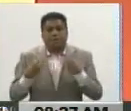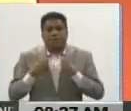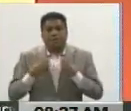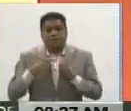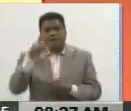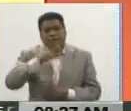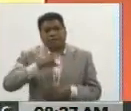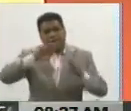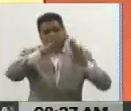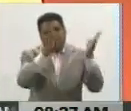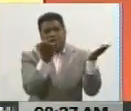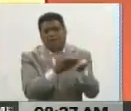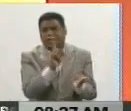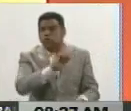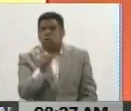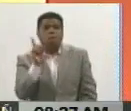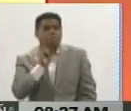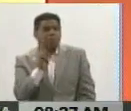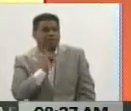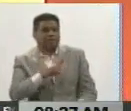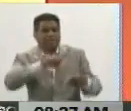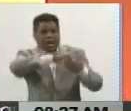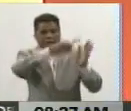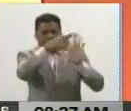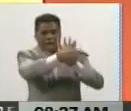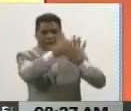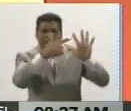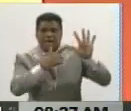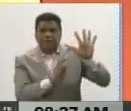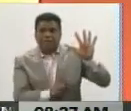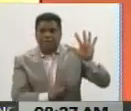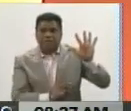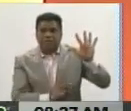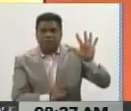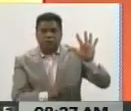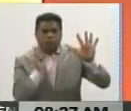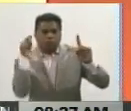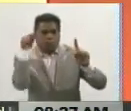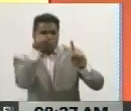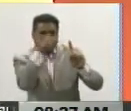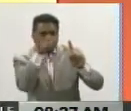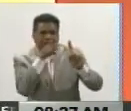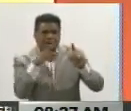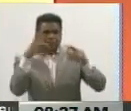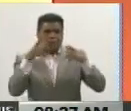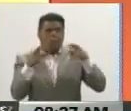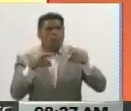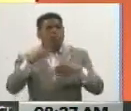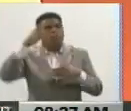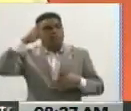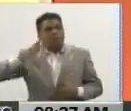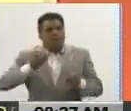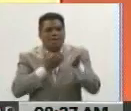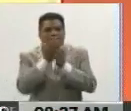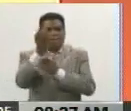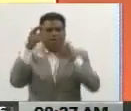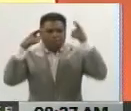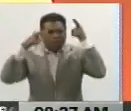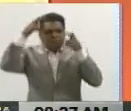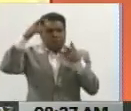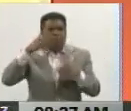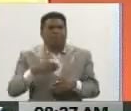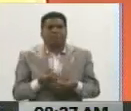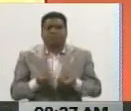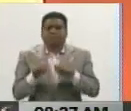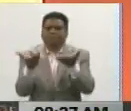nuestro planeta. No es mentira que el quinto objetivo de la patria cobraba la importancia que nuestro comandante eterno le dio. Y bueno, para eso estamos, pues, esta